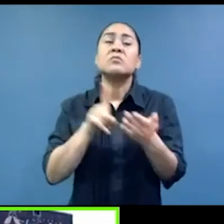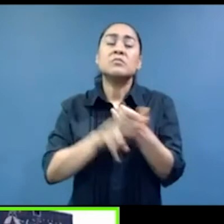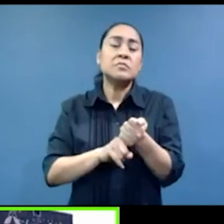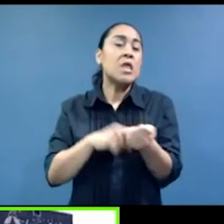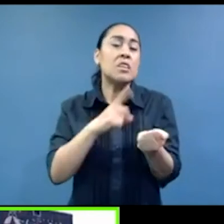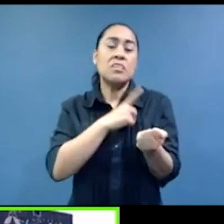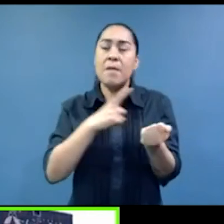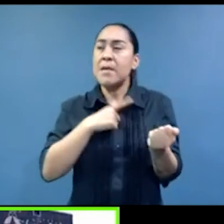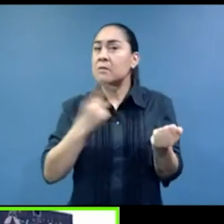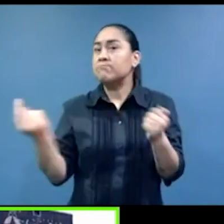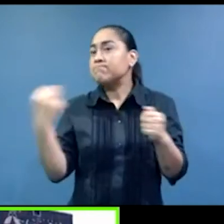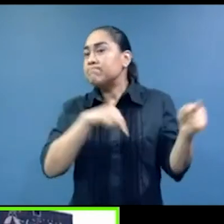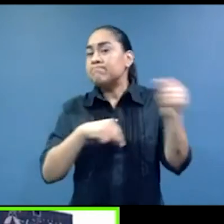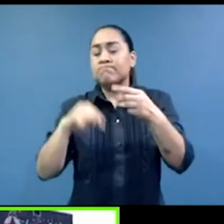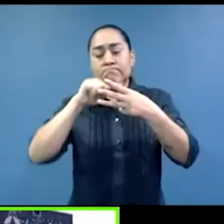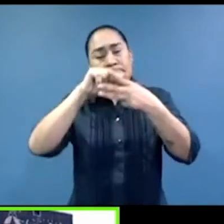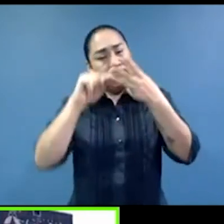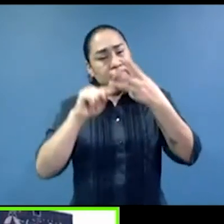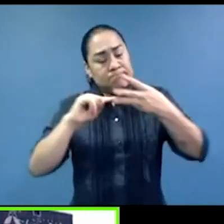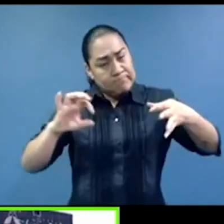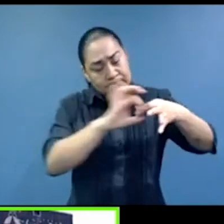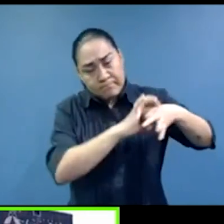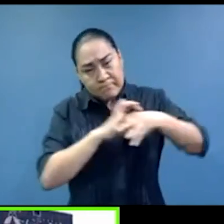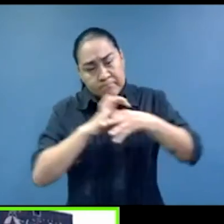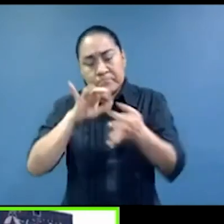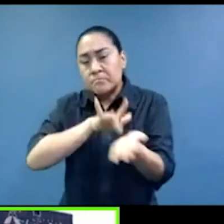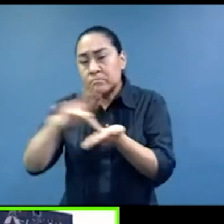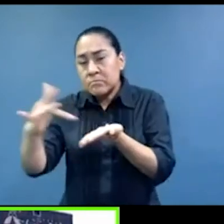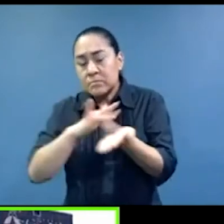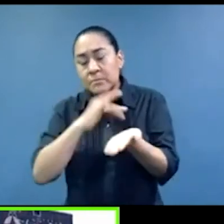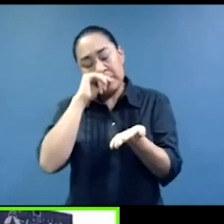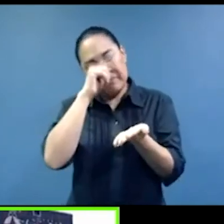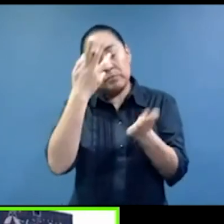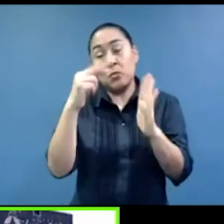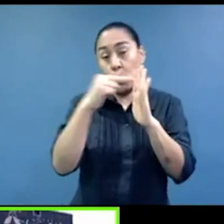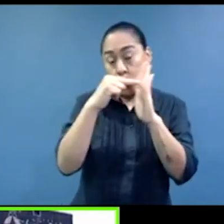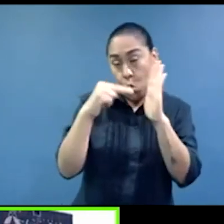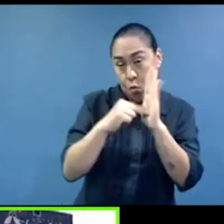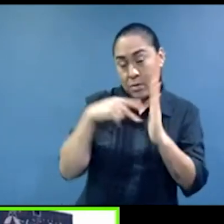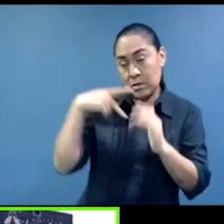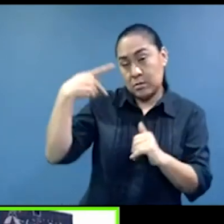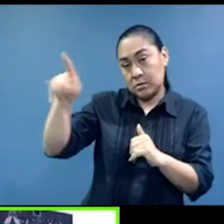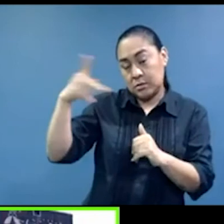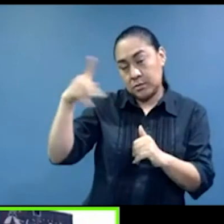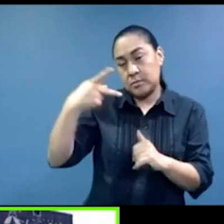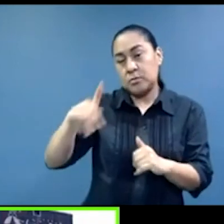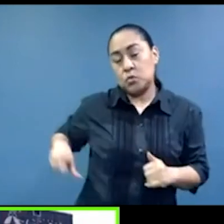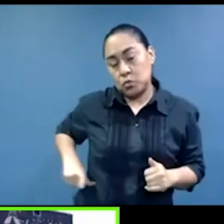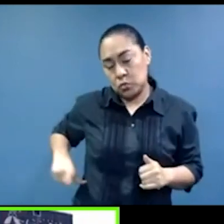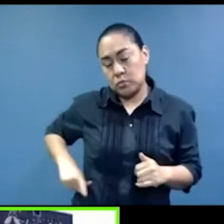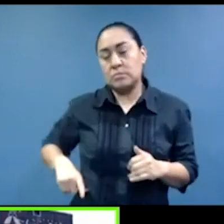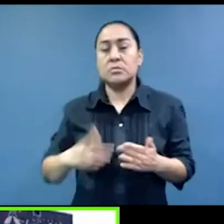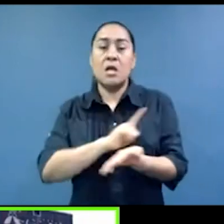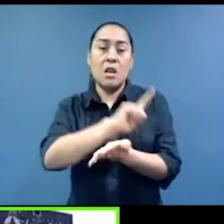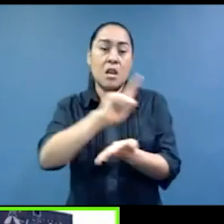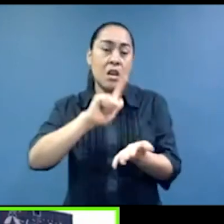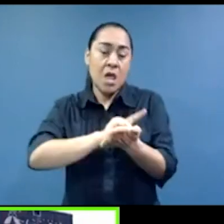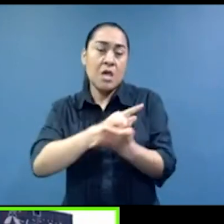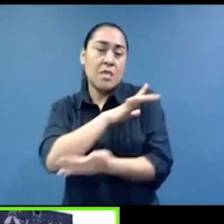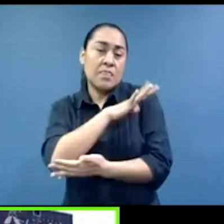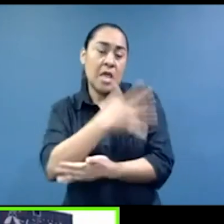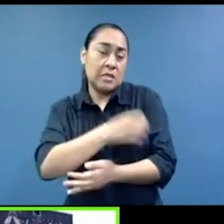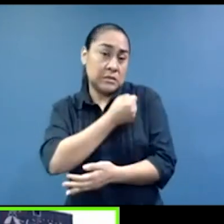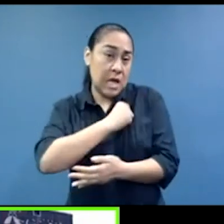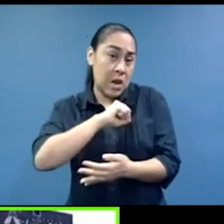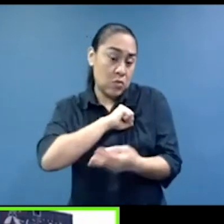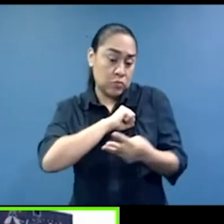interoperabilidad entre los tres poderes, ¿no? Ya sea la norma del Ejecutivo, ya sea las reformas que necesita la Ley General de Salud, insisto, para